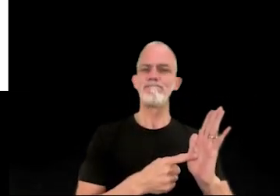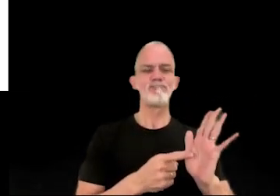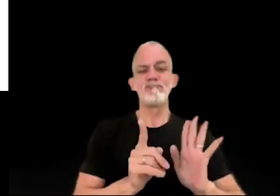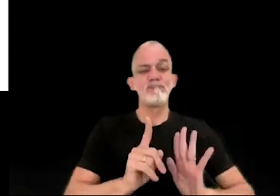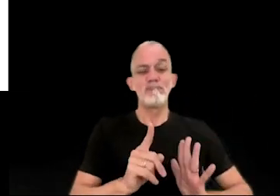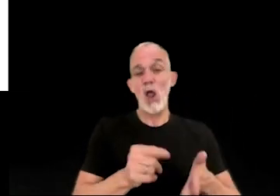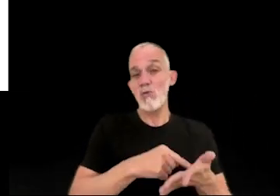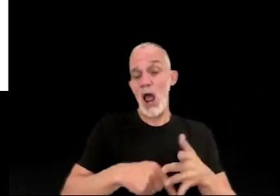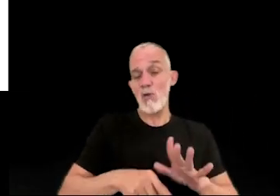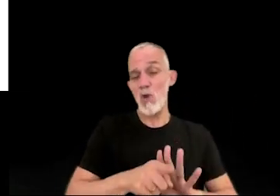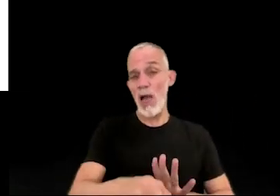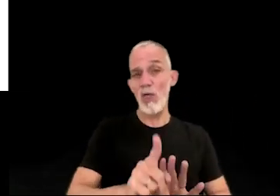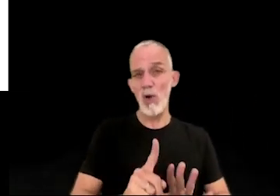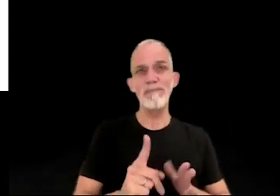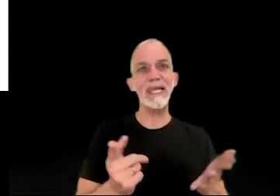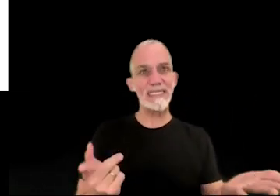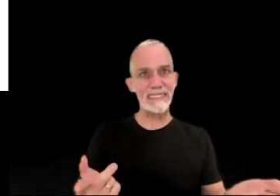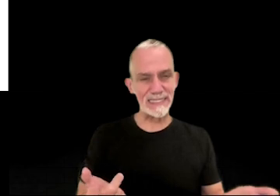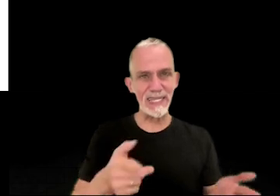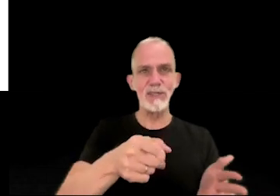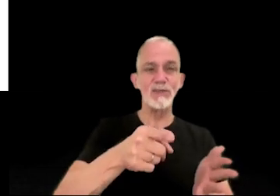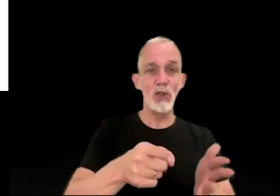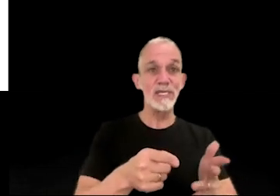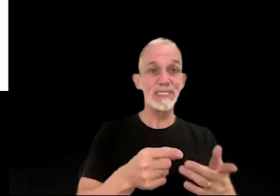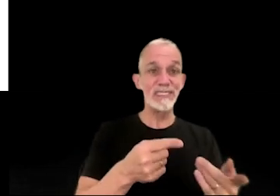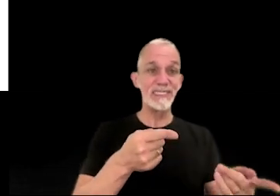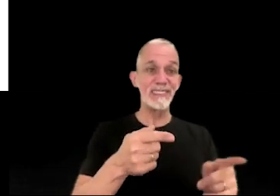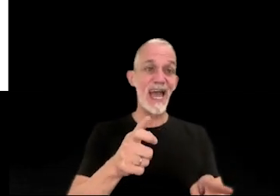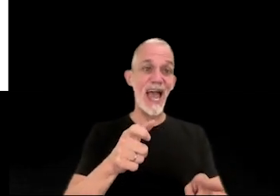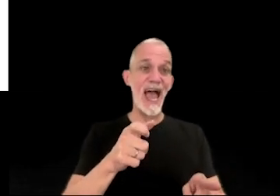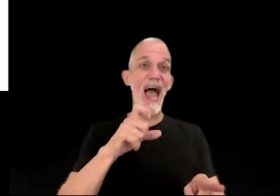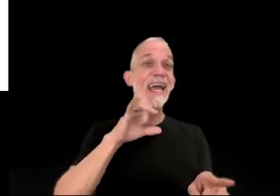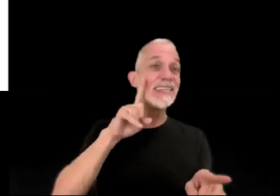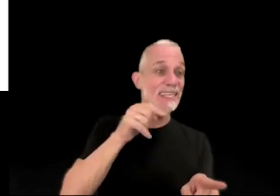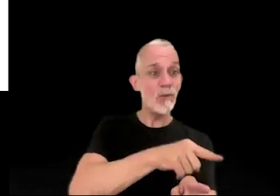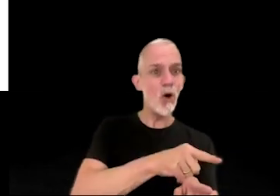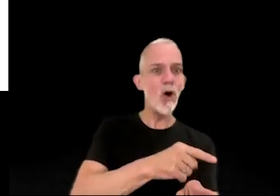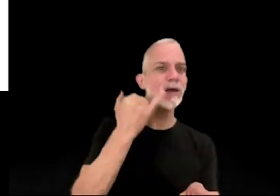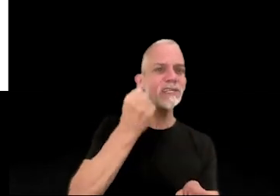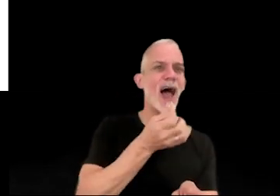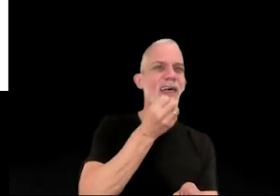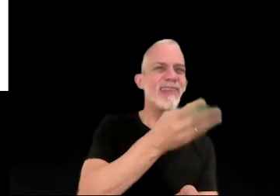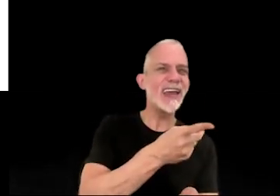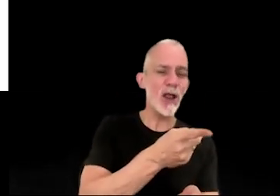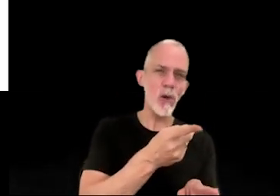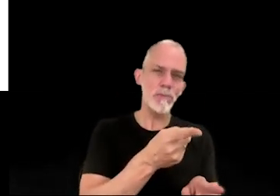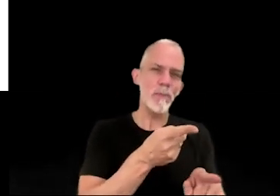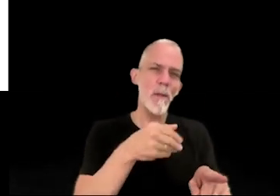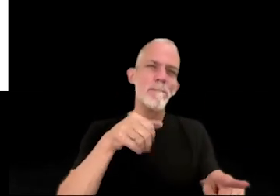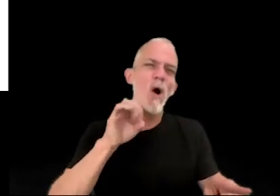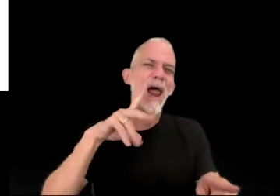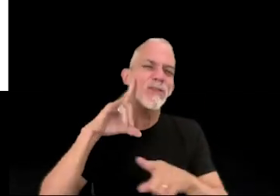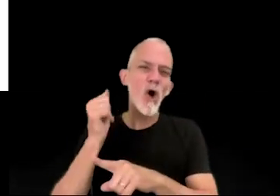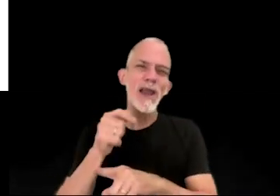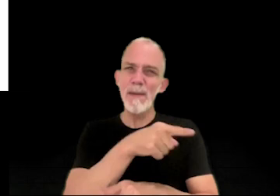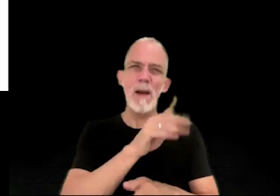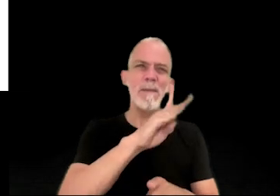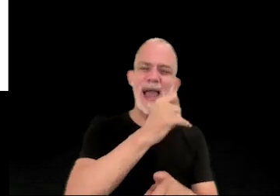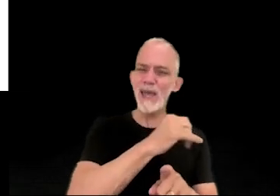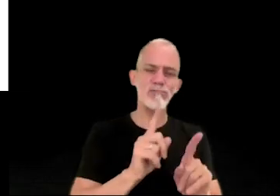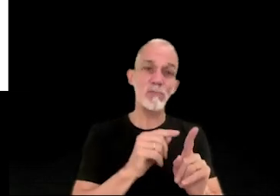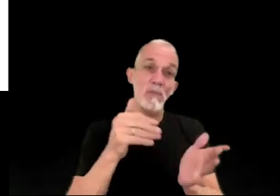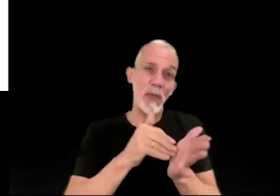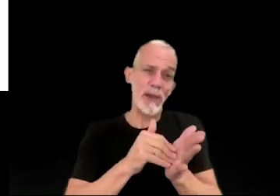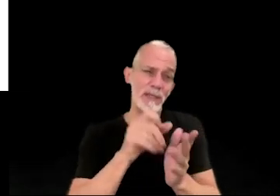lo más probable es que el activo contrario ya esté declarado, podríamos ir por moratoria, no por blanqueo, pero cada caso es particular,